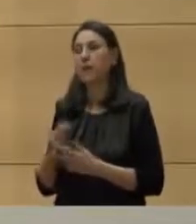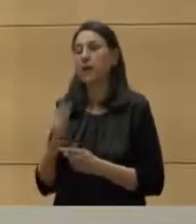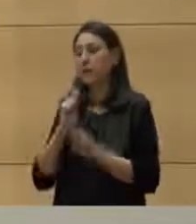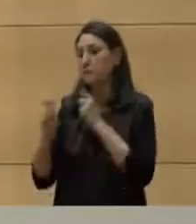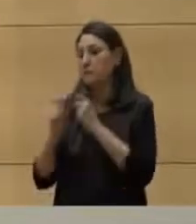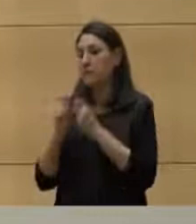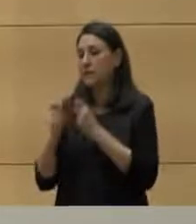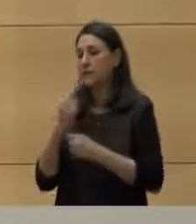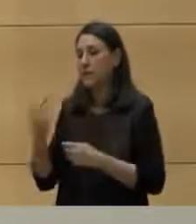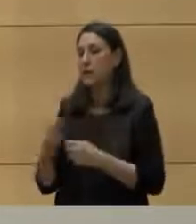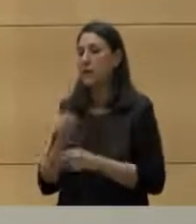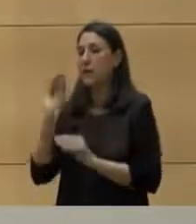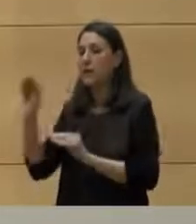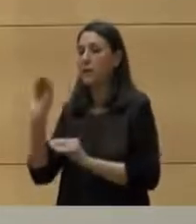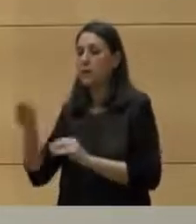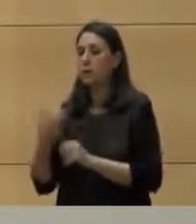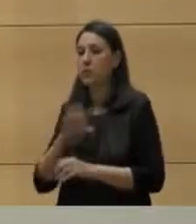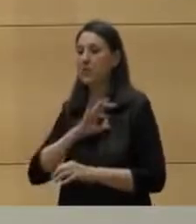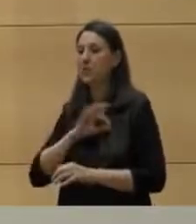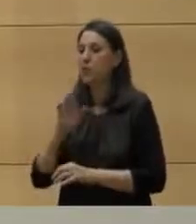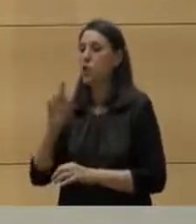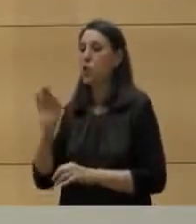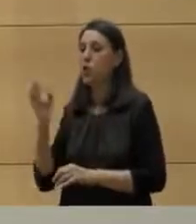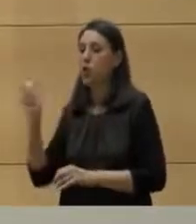Navarro: «Señor Roca,